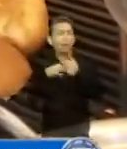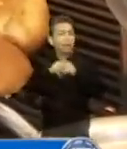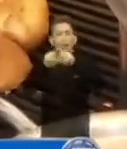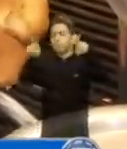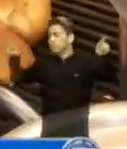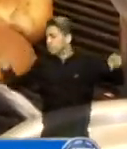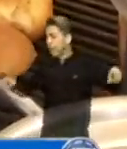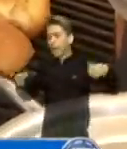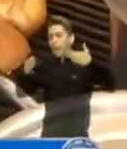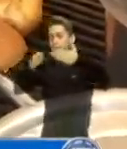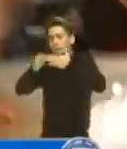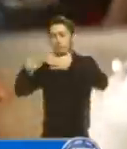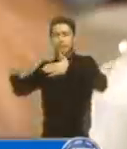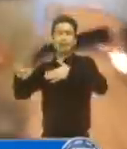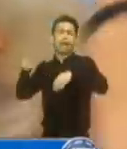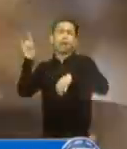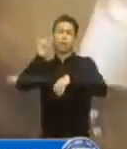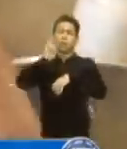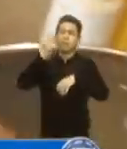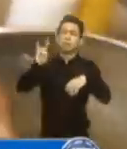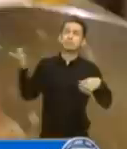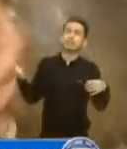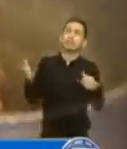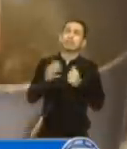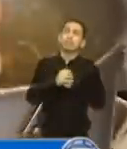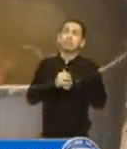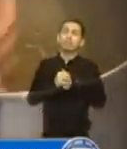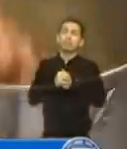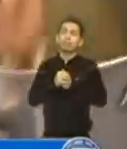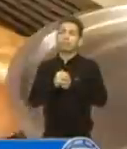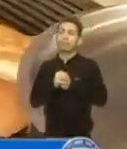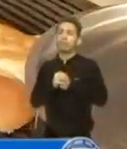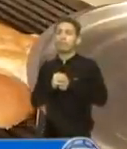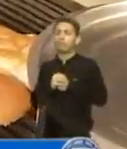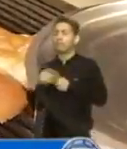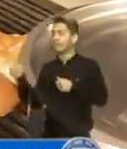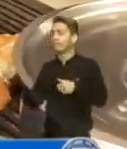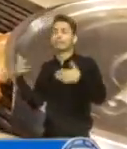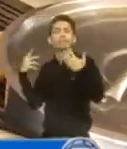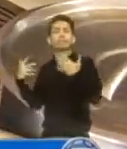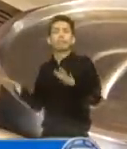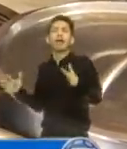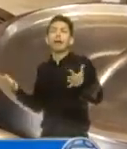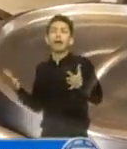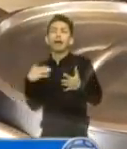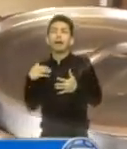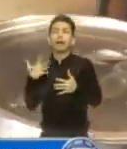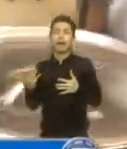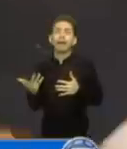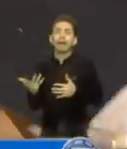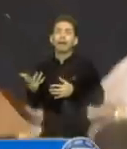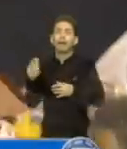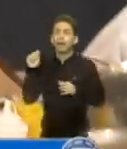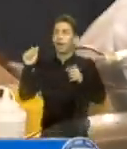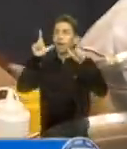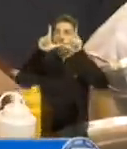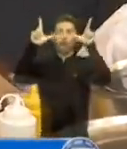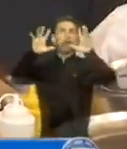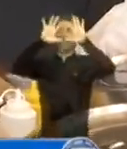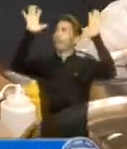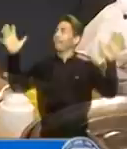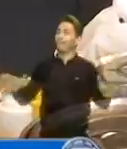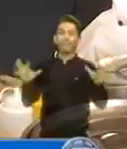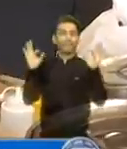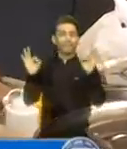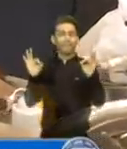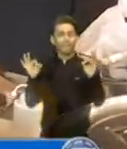esquina, en la universidad. Y esto ya es como un plus, ¿verdad? Que tengan un local directamente ya donde solo venden los